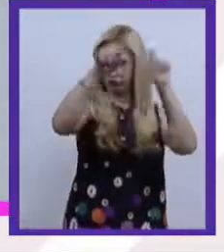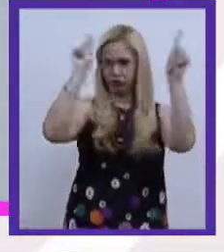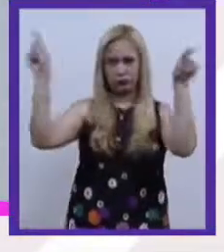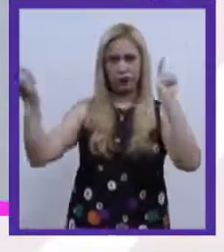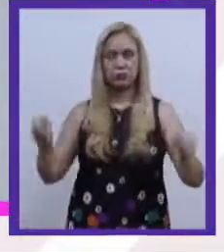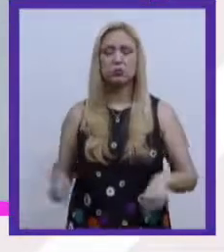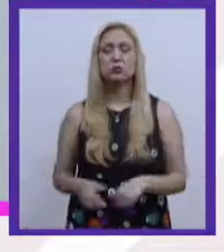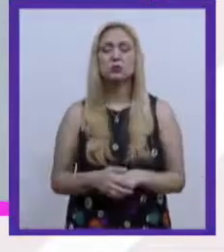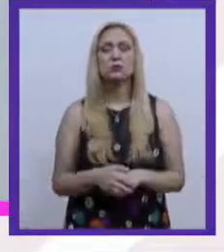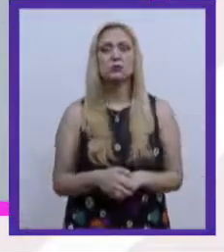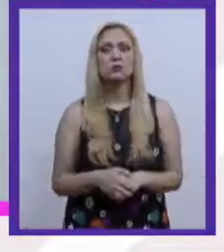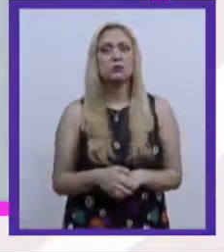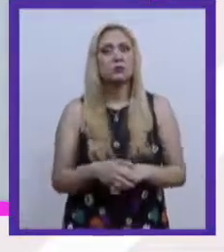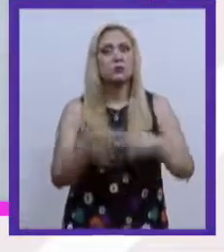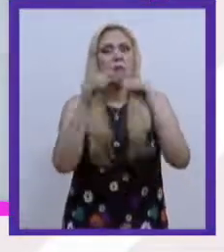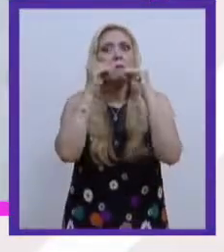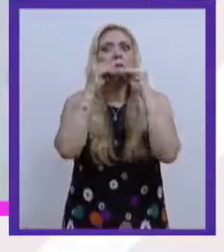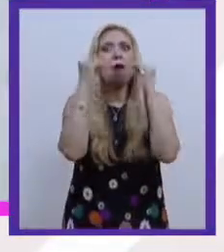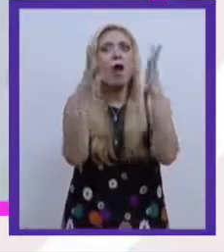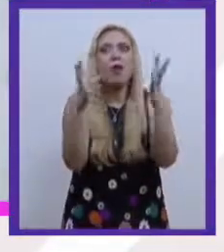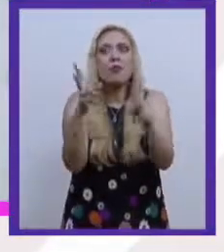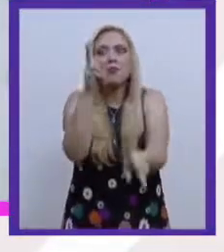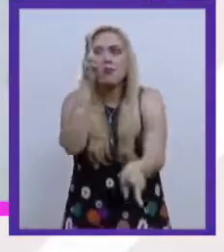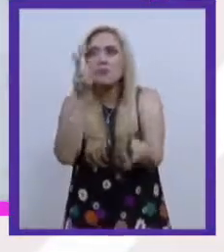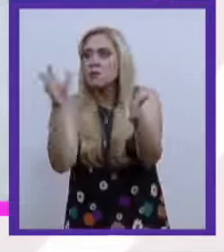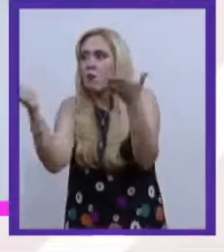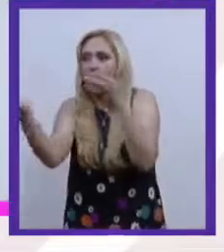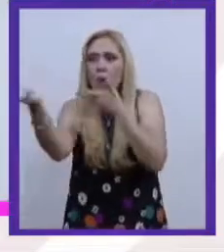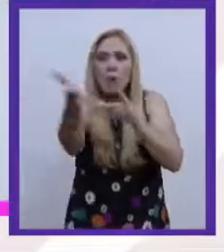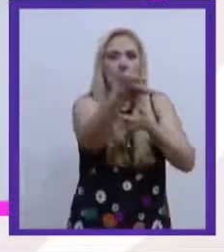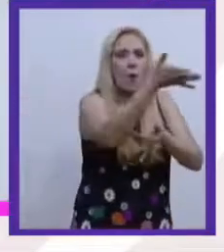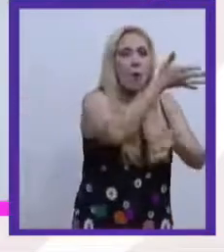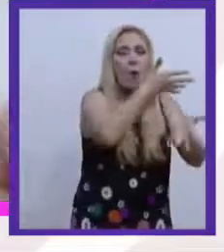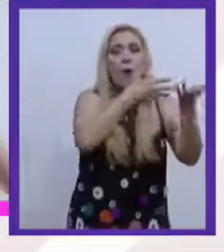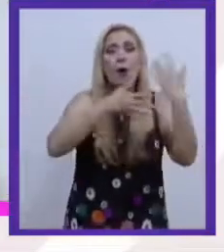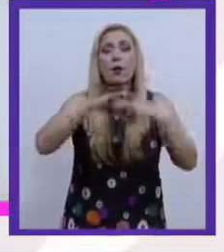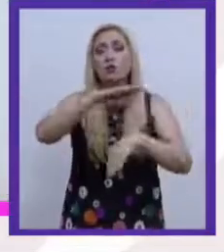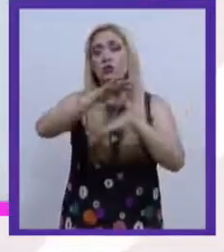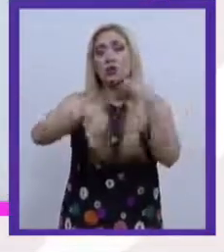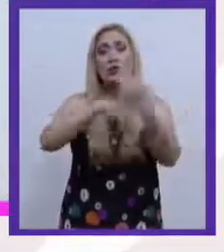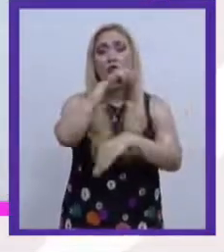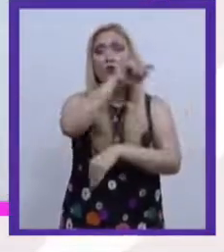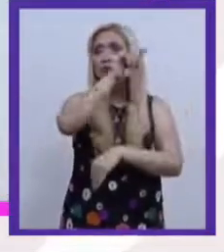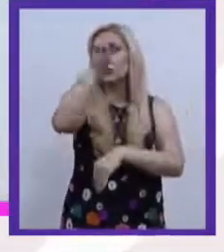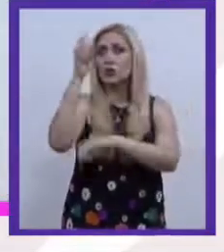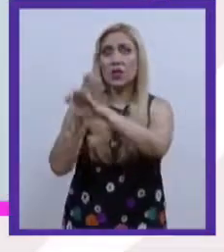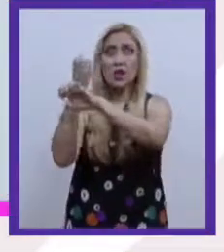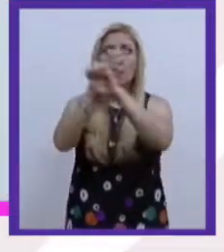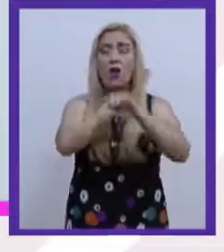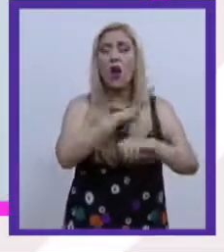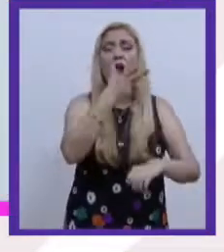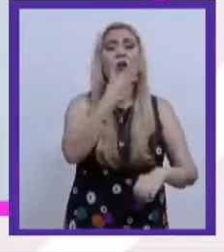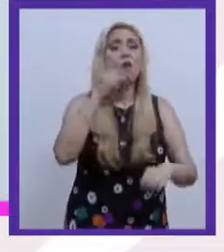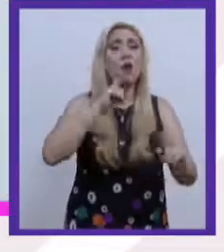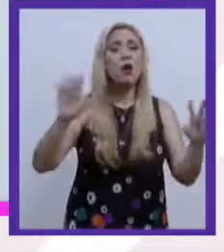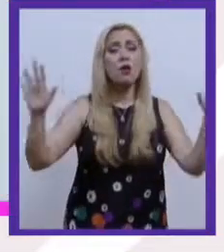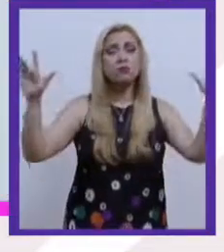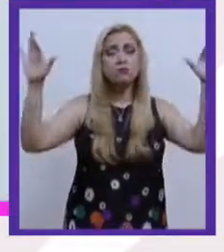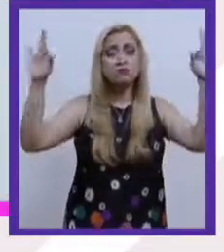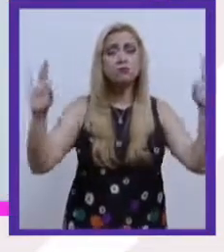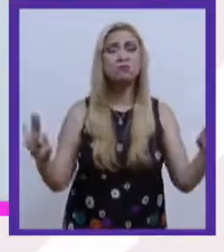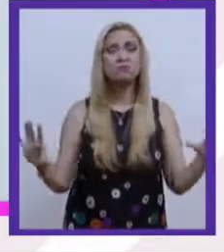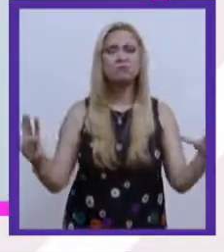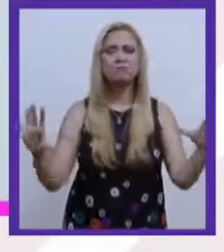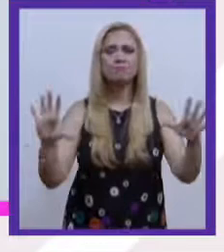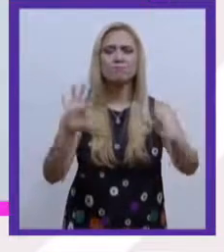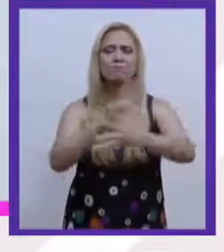una discusión muy rica, ¿no? Porque además, como tenemos paridad en todos los congresos, pues ahí me parece que está habiendo una gran